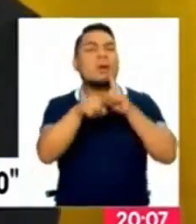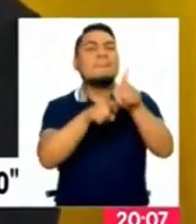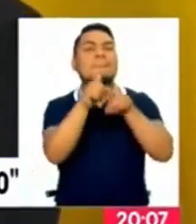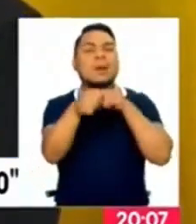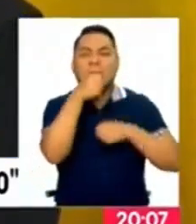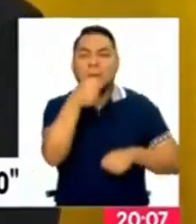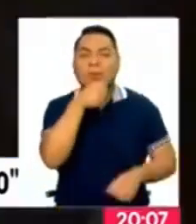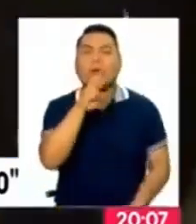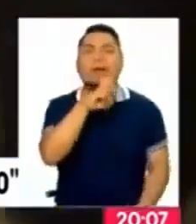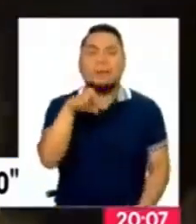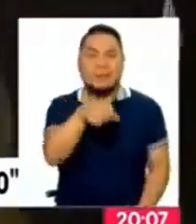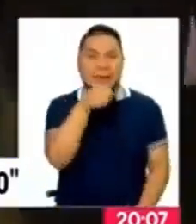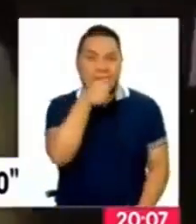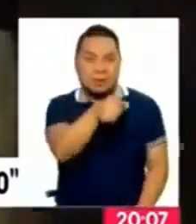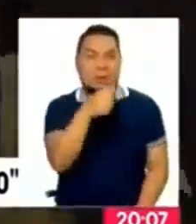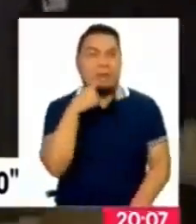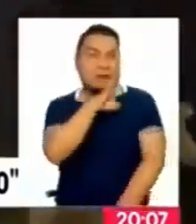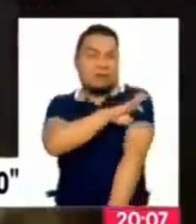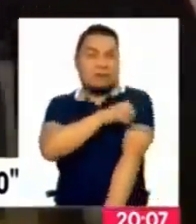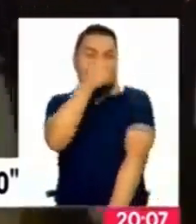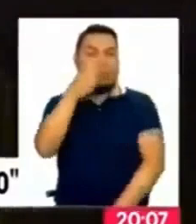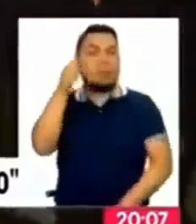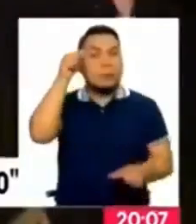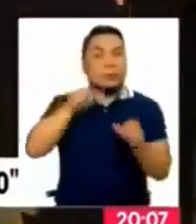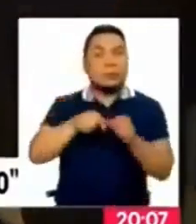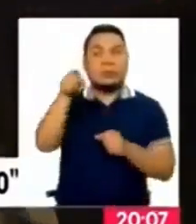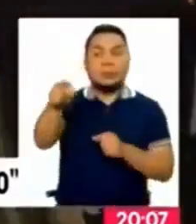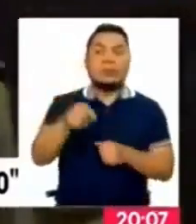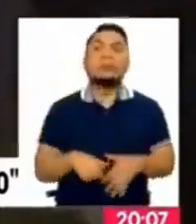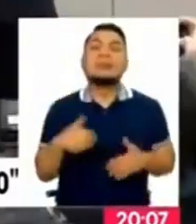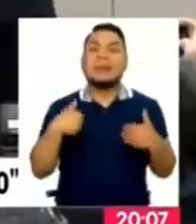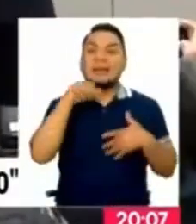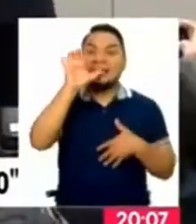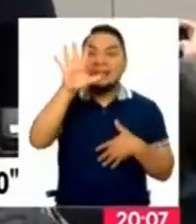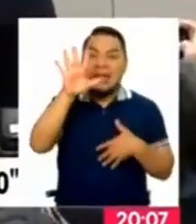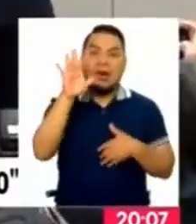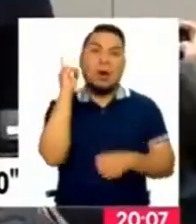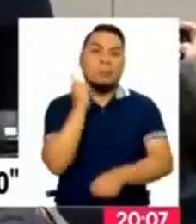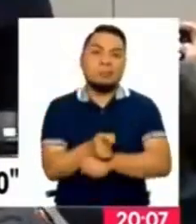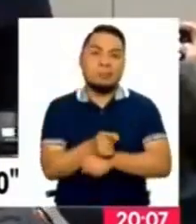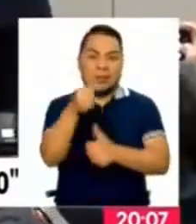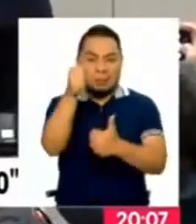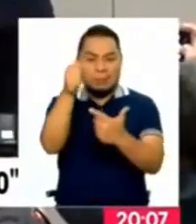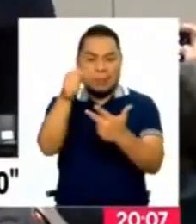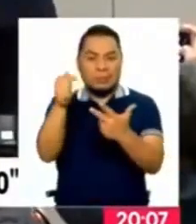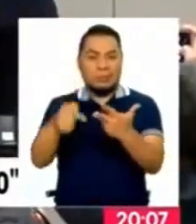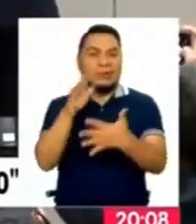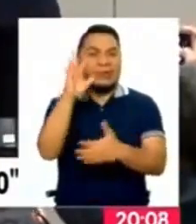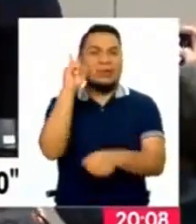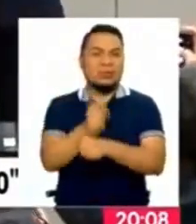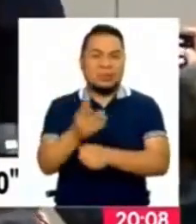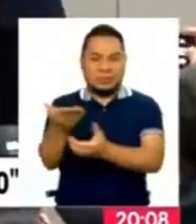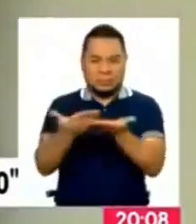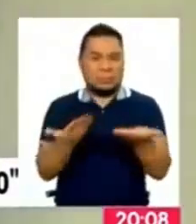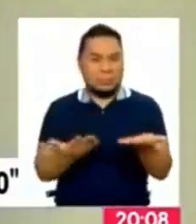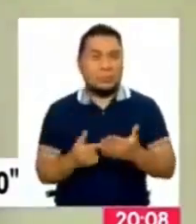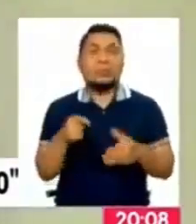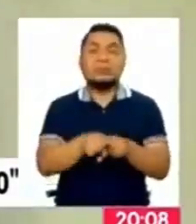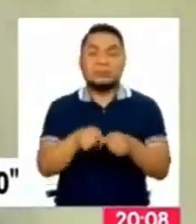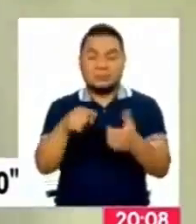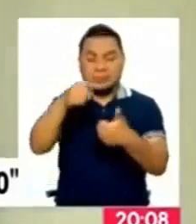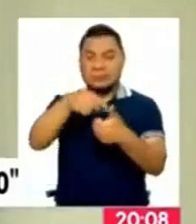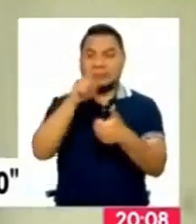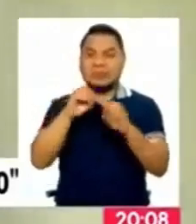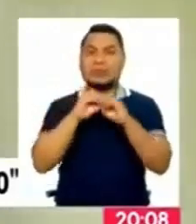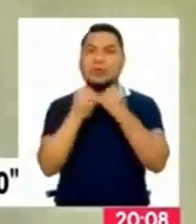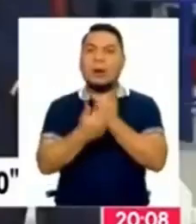ejecutó la fiscalía se pudo conocer la filtración según las fuentes si bien este hecho no fue divulgado en su momento para que la